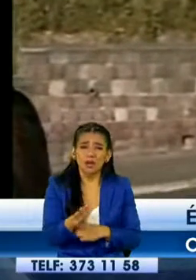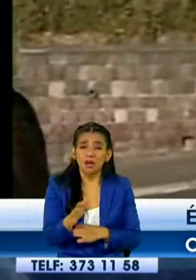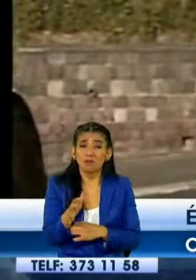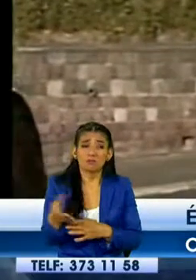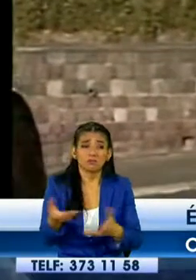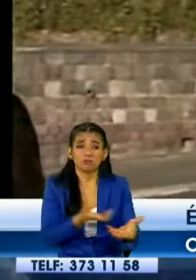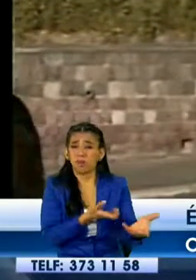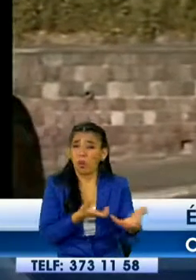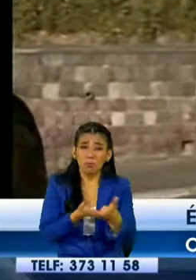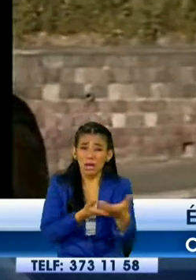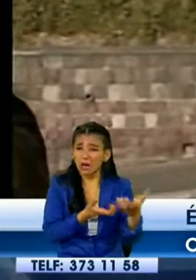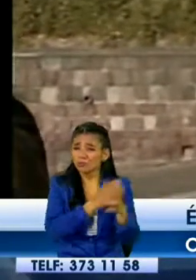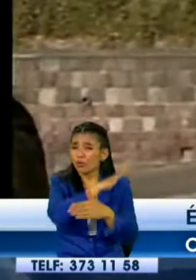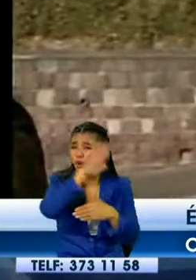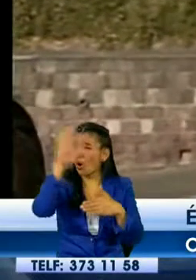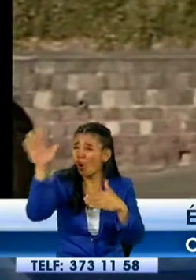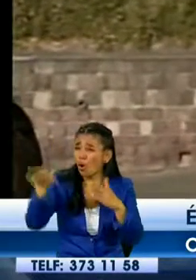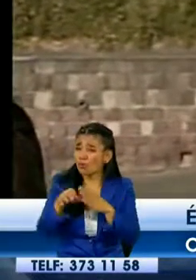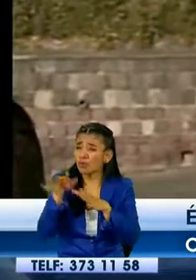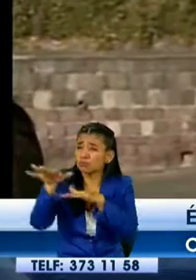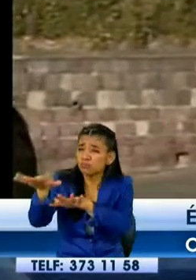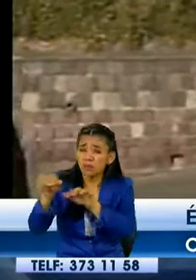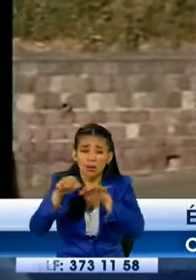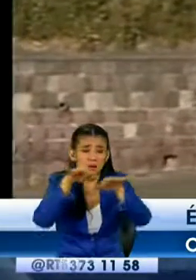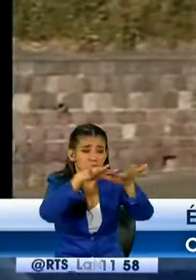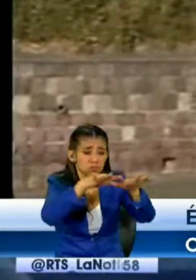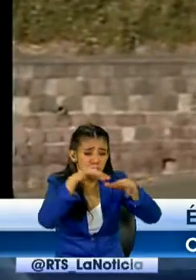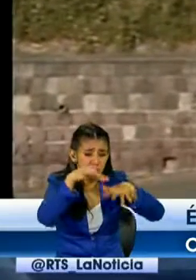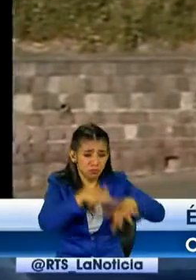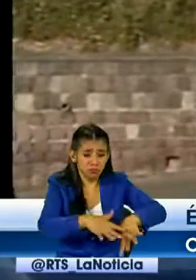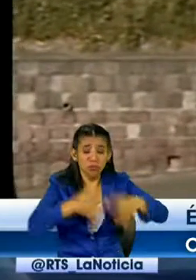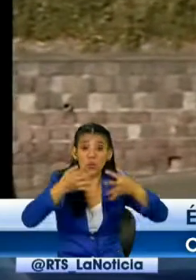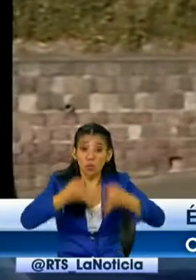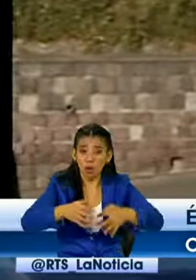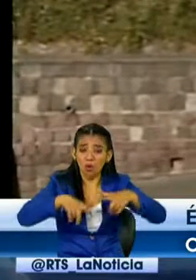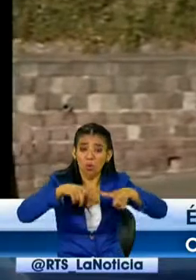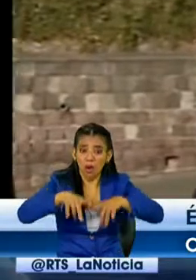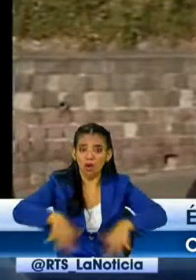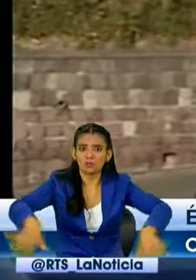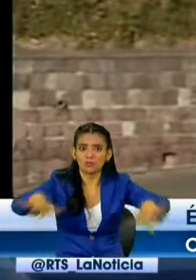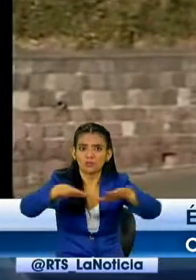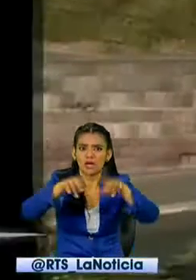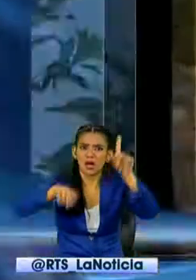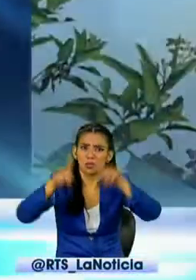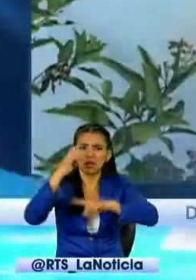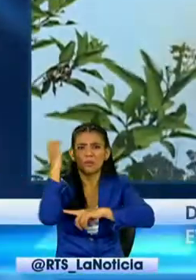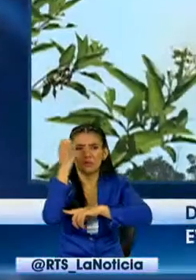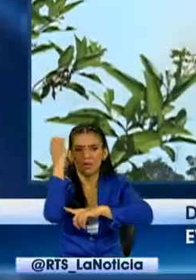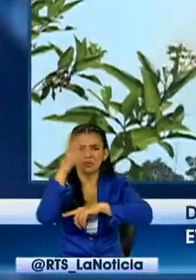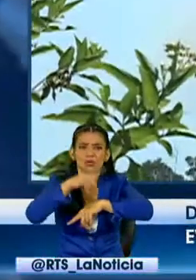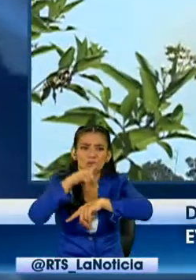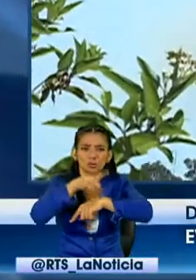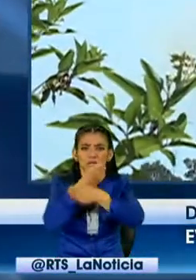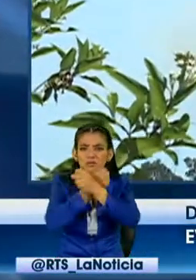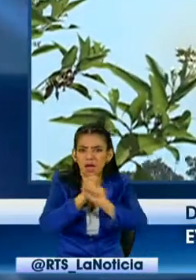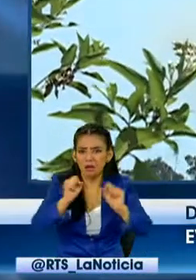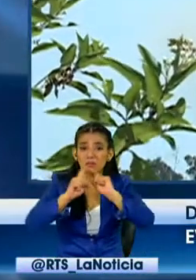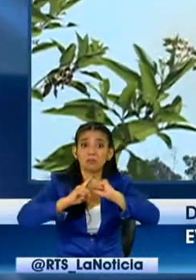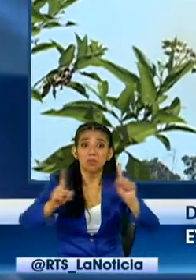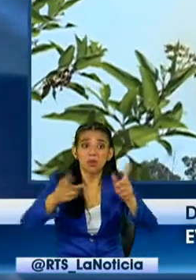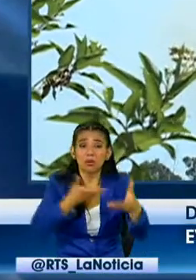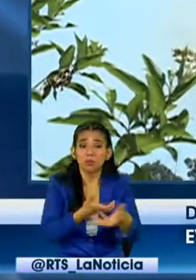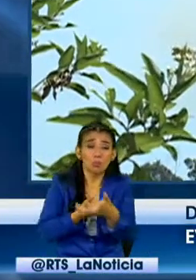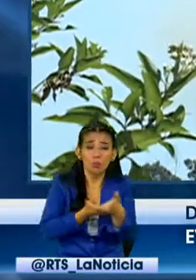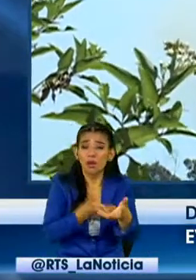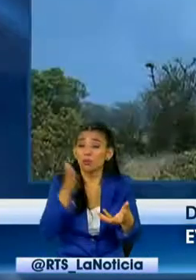esté sujeta a combatir el fuego forestal. Luego tuvimos un incendio estructural, tuvimos algunas emergencias médicas, rescates, y sin embargo bomberos